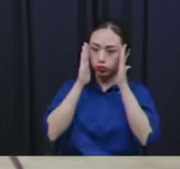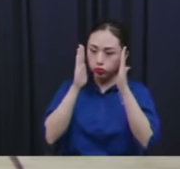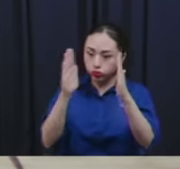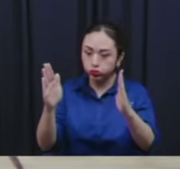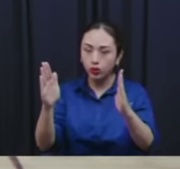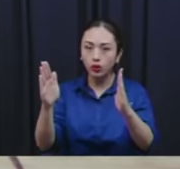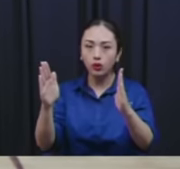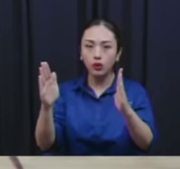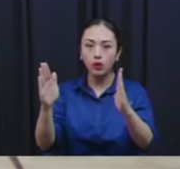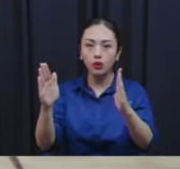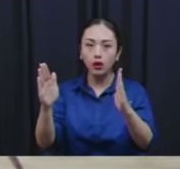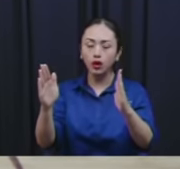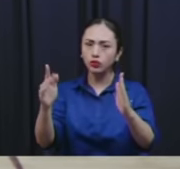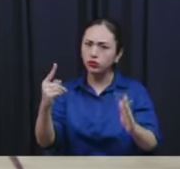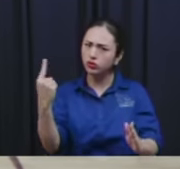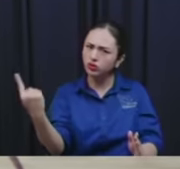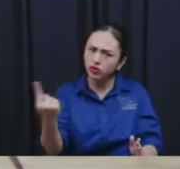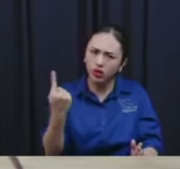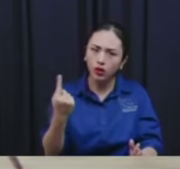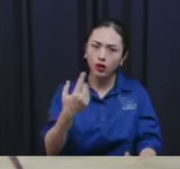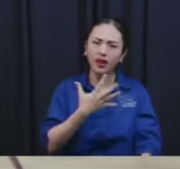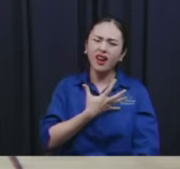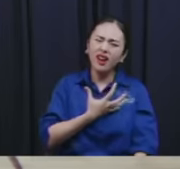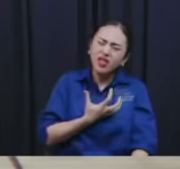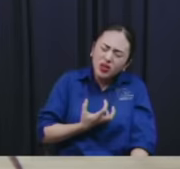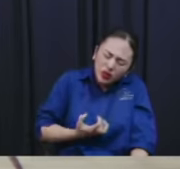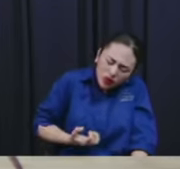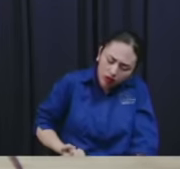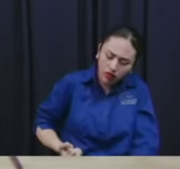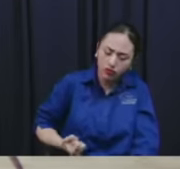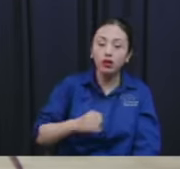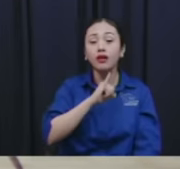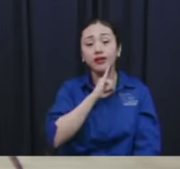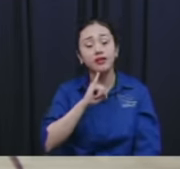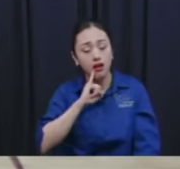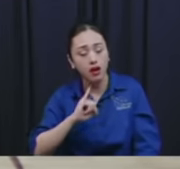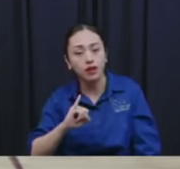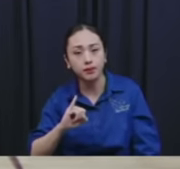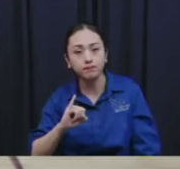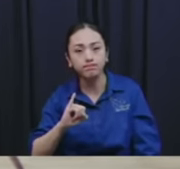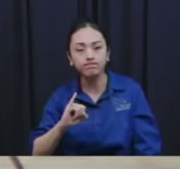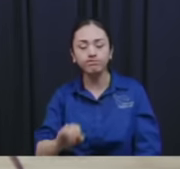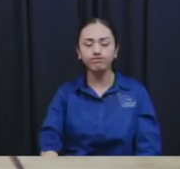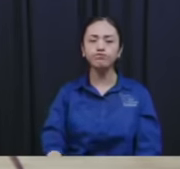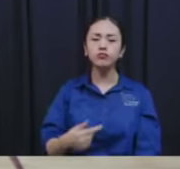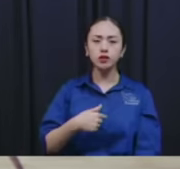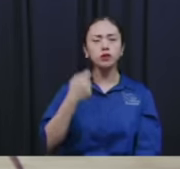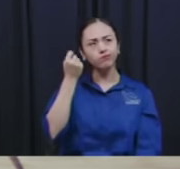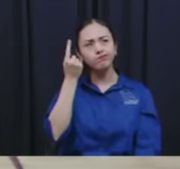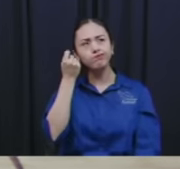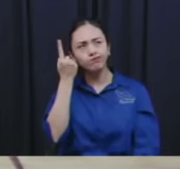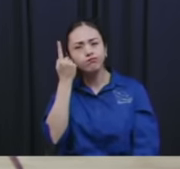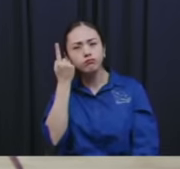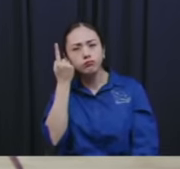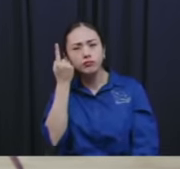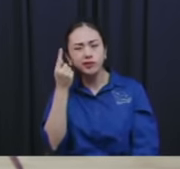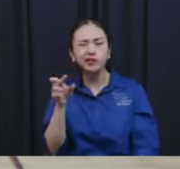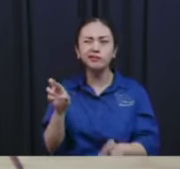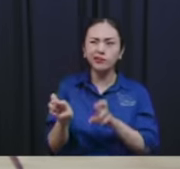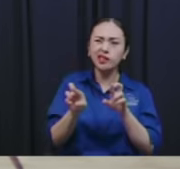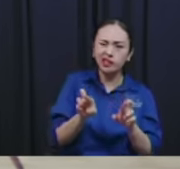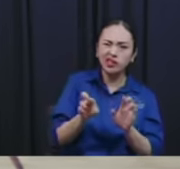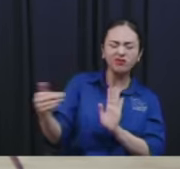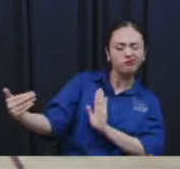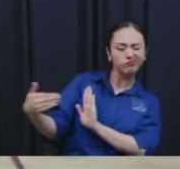a todo lo que ha sufrido el pueblo de Israel y claro Yo entiendo que algunos que tienen un sentimiento antisemita